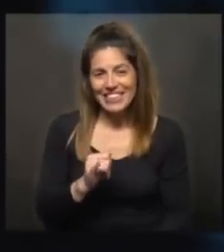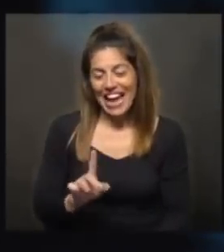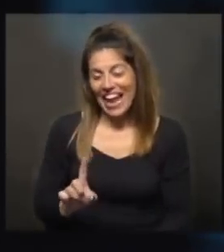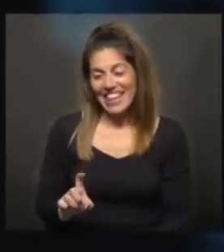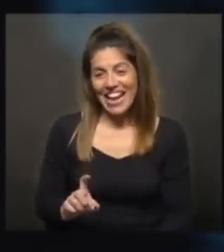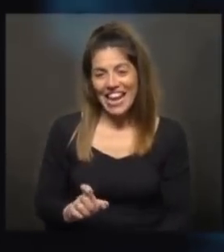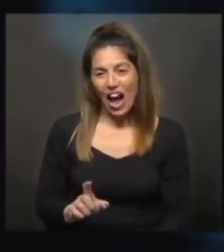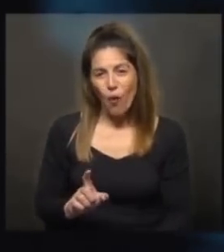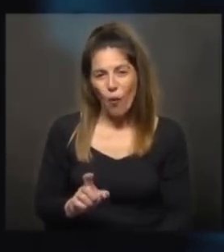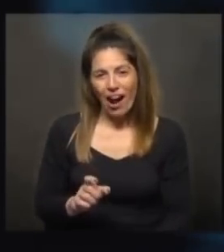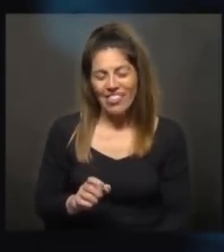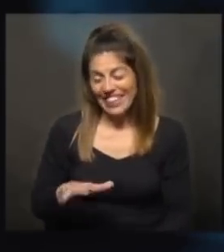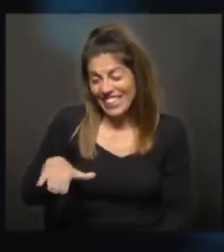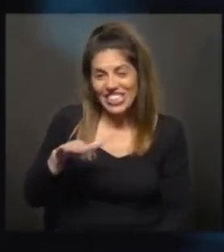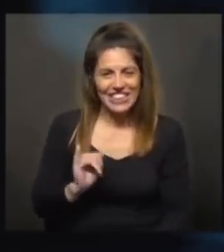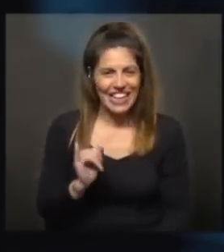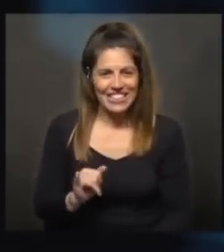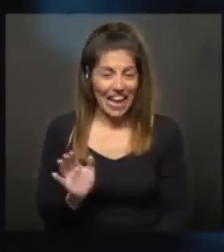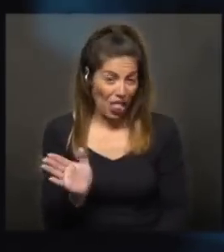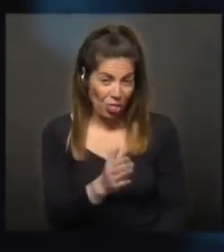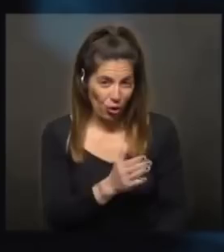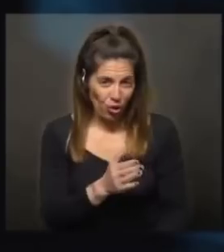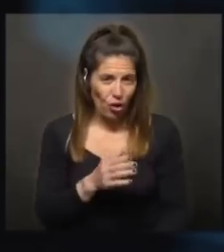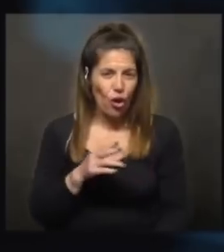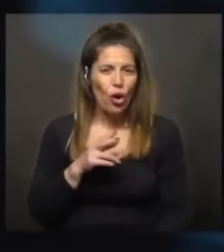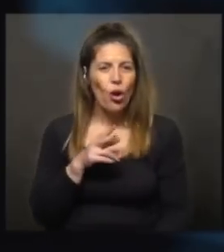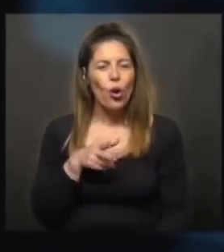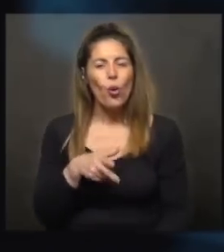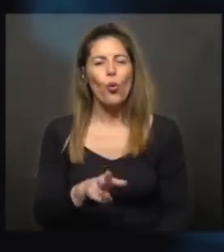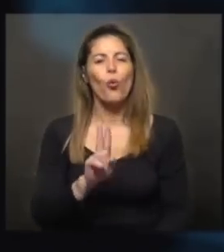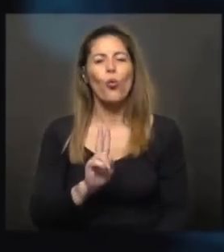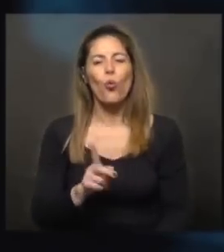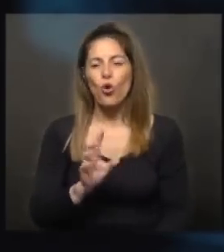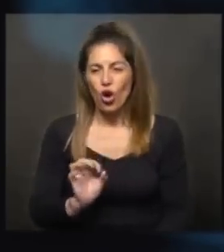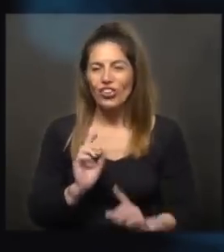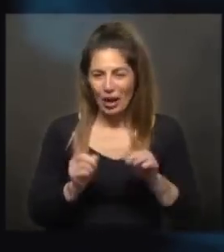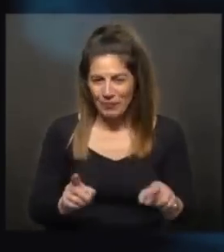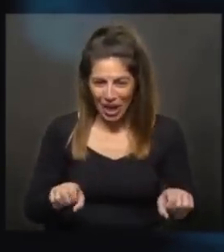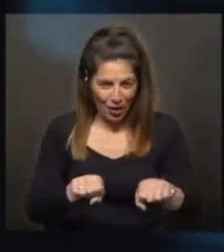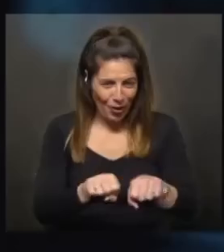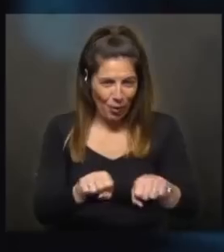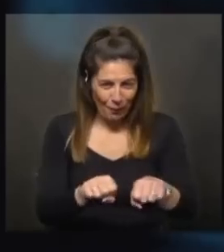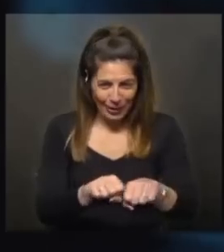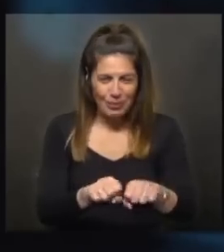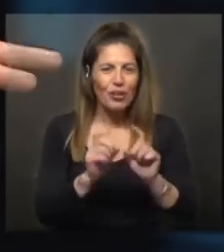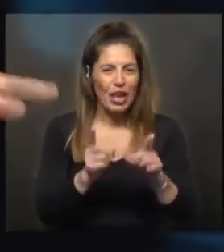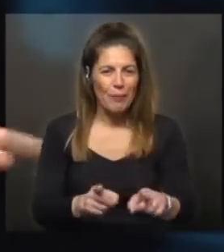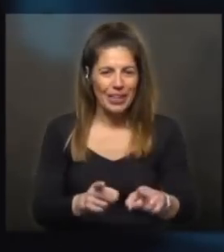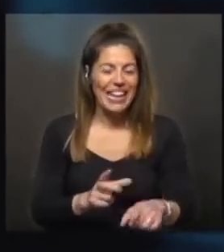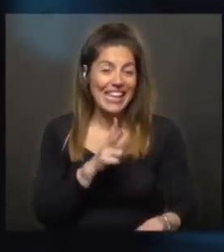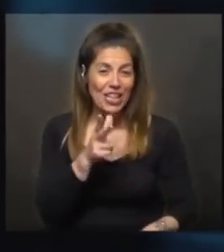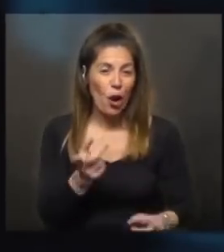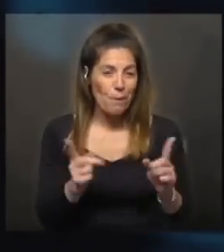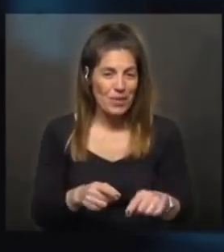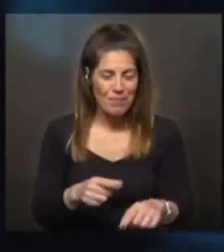a todos este ahora también este Hugo ha pasado por esas pruebas con los primos que a su hijos de la edad